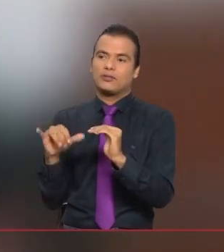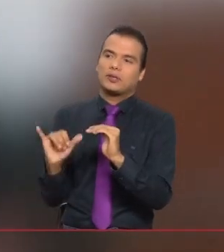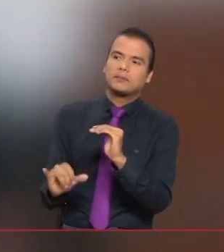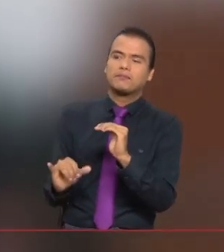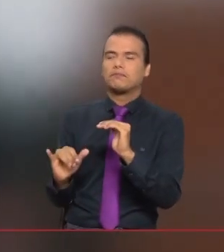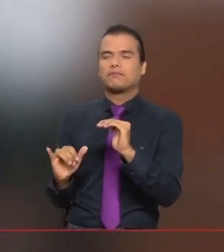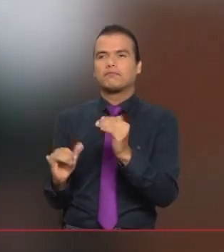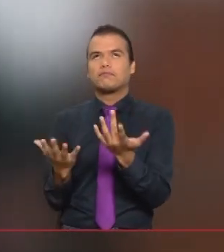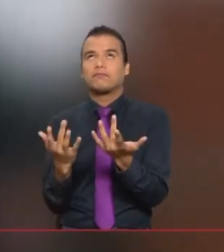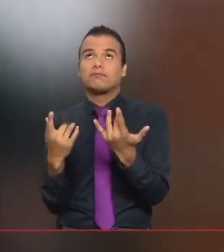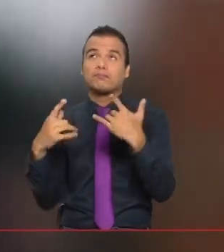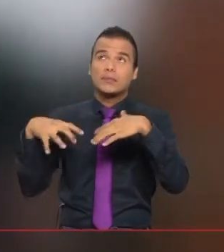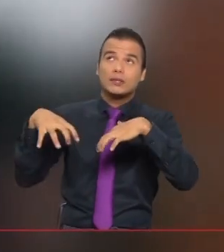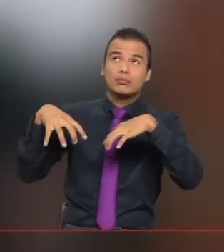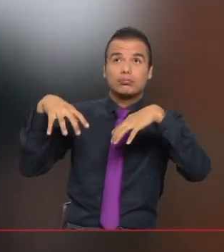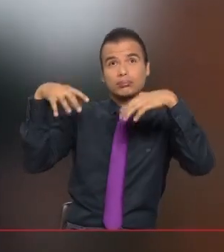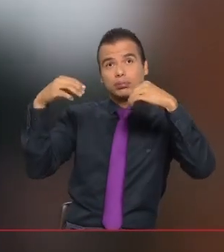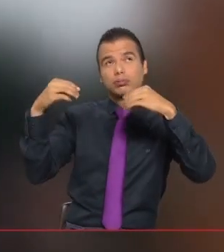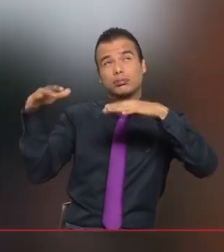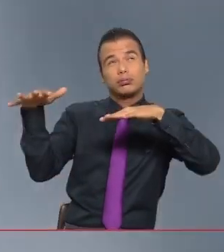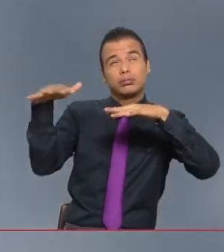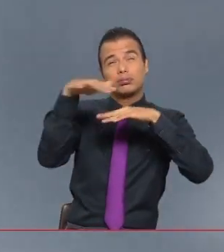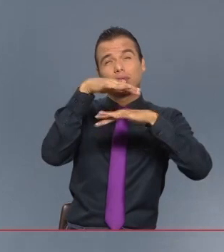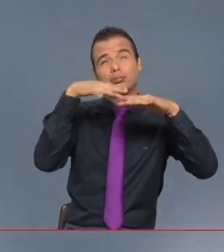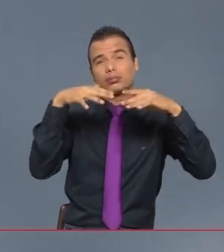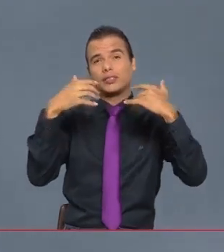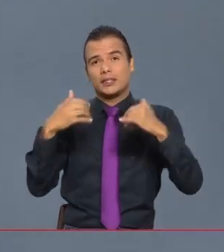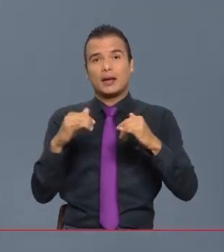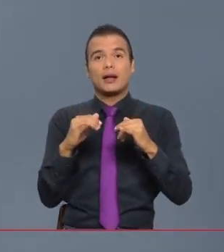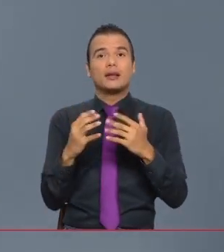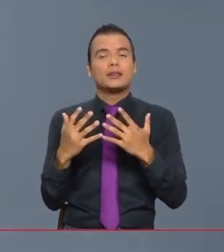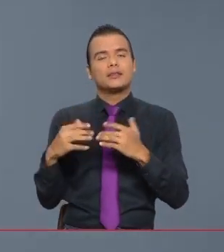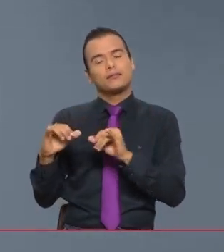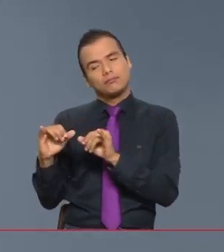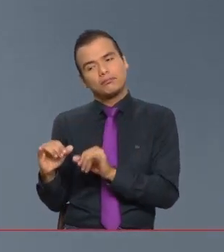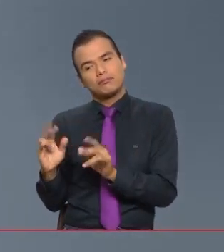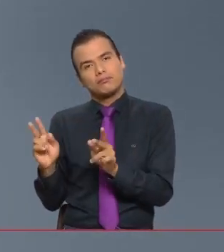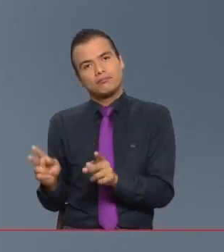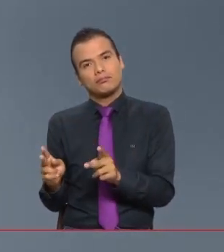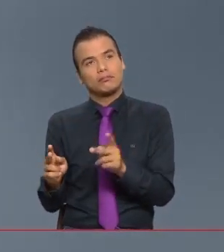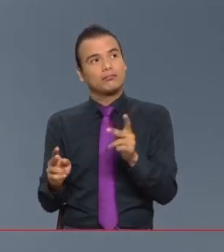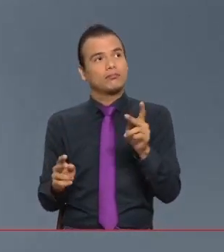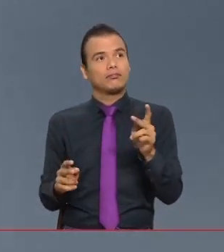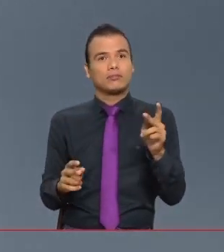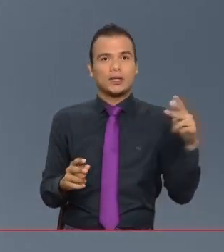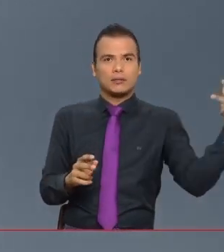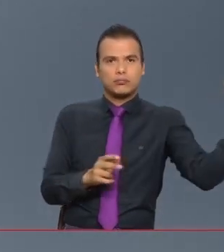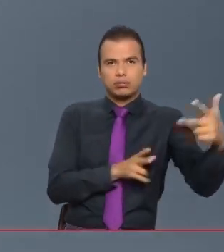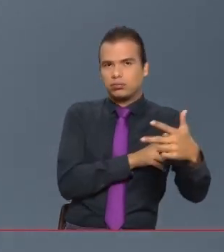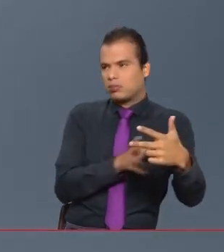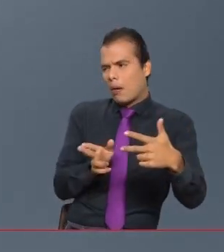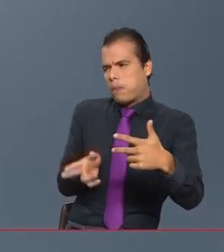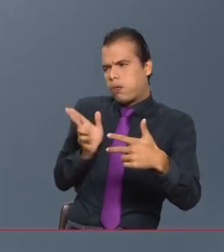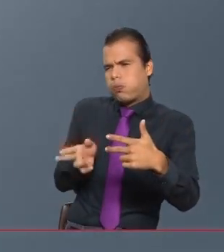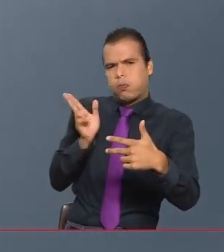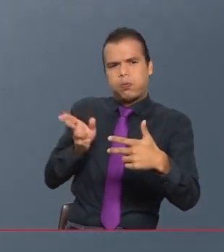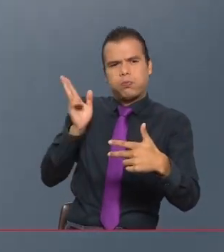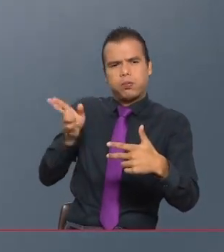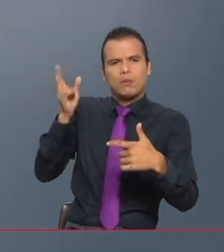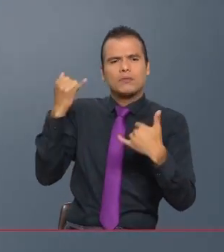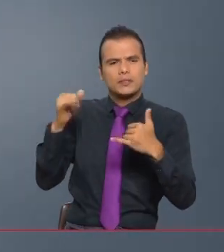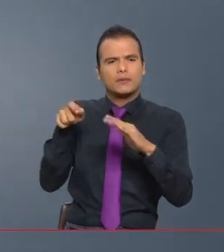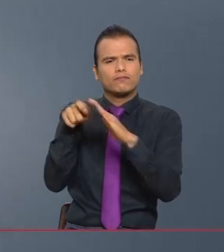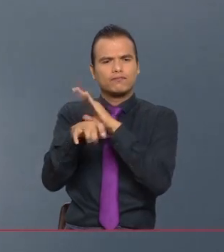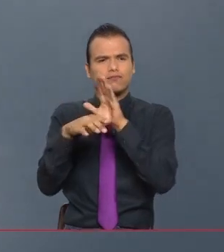llegaron cuatro hombres en motocicleta quienes, sin mediar palabra, dispararon en su contra hasta causarle la muerte.